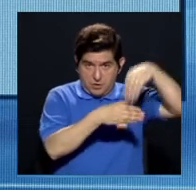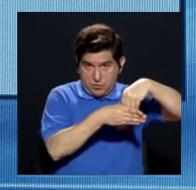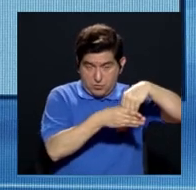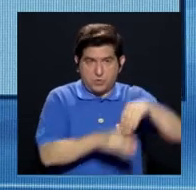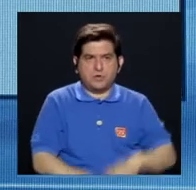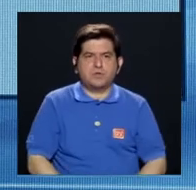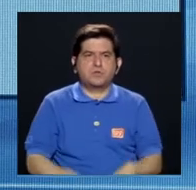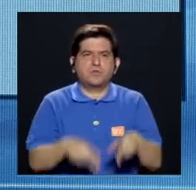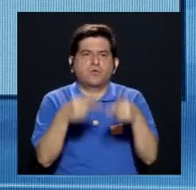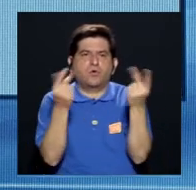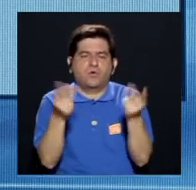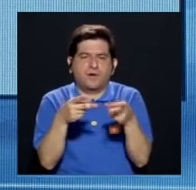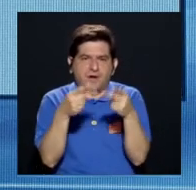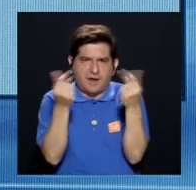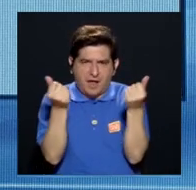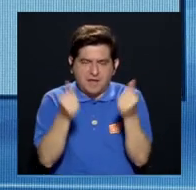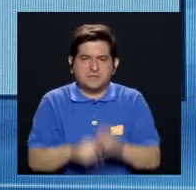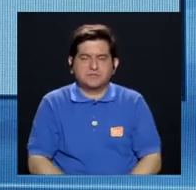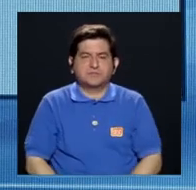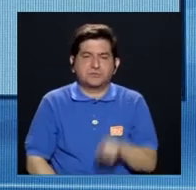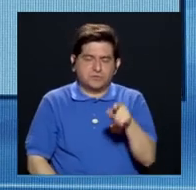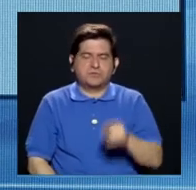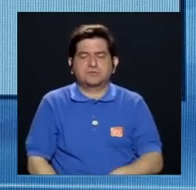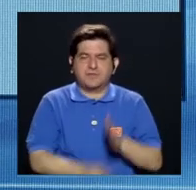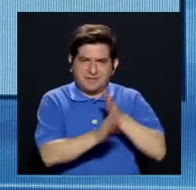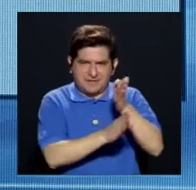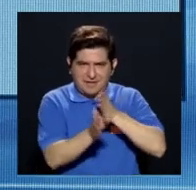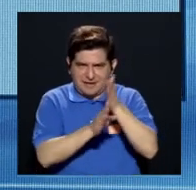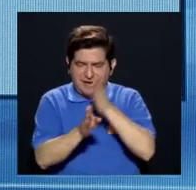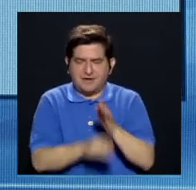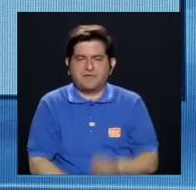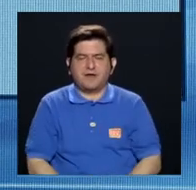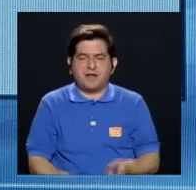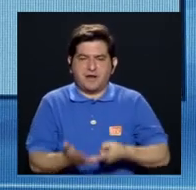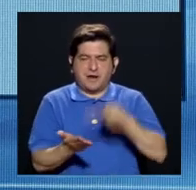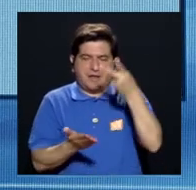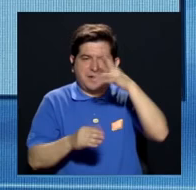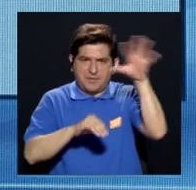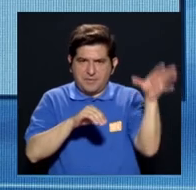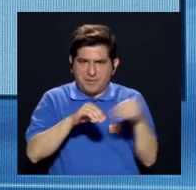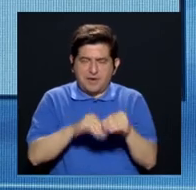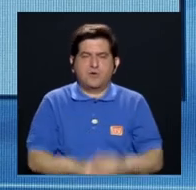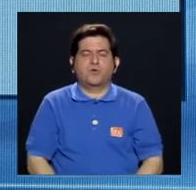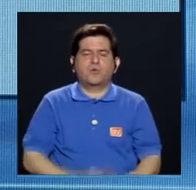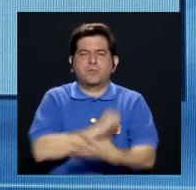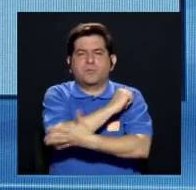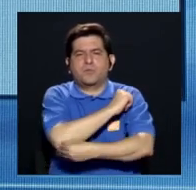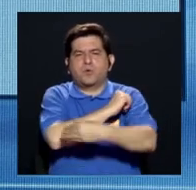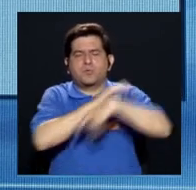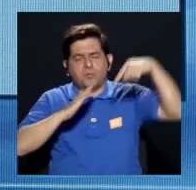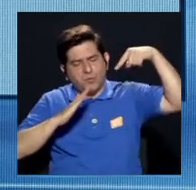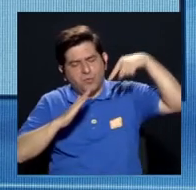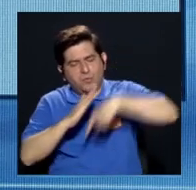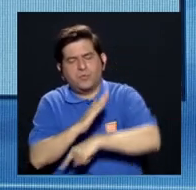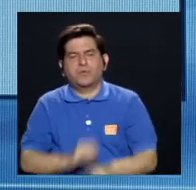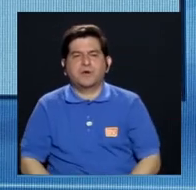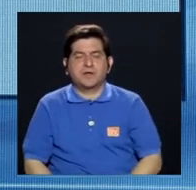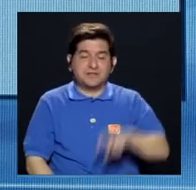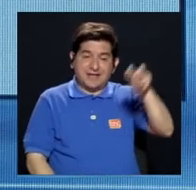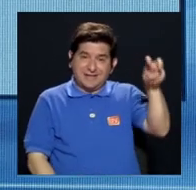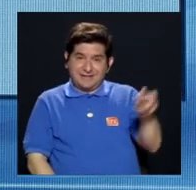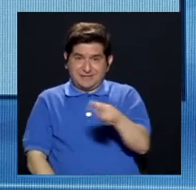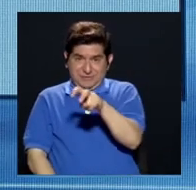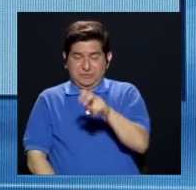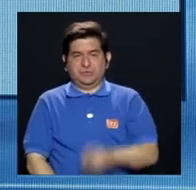los gastos por carrera, un monto adicional por pobreza extrema,